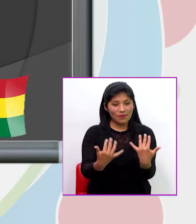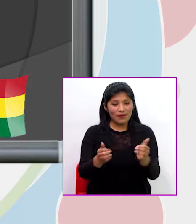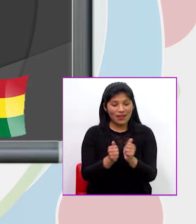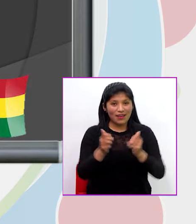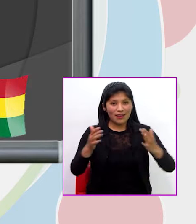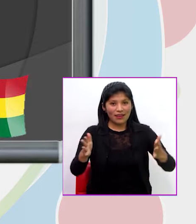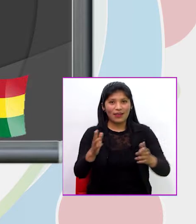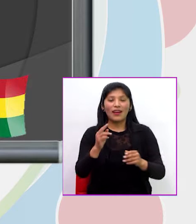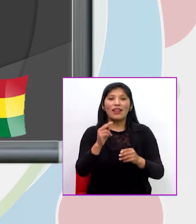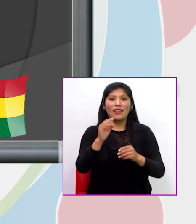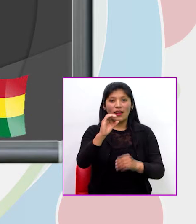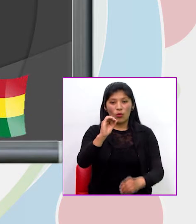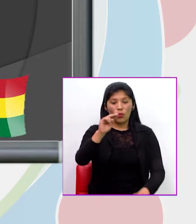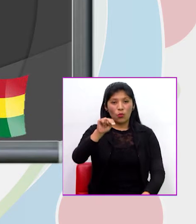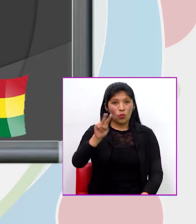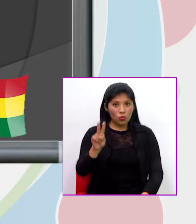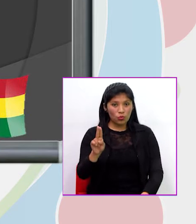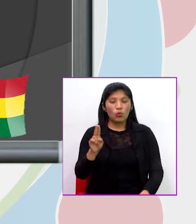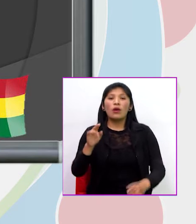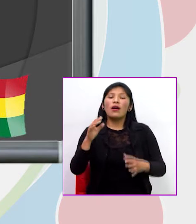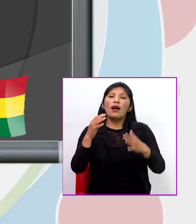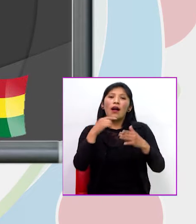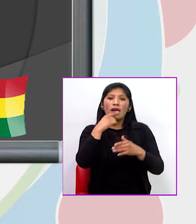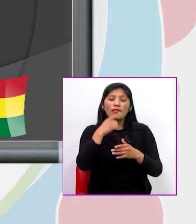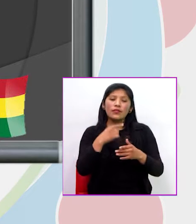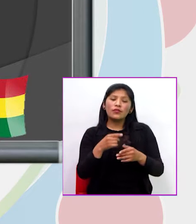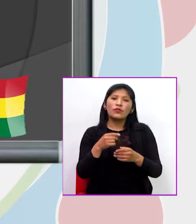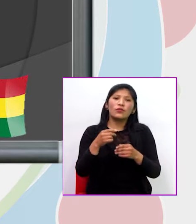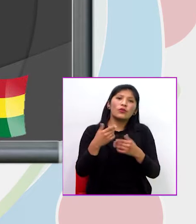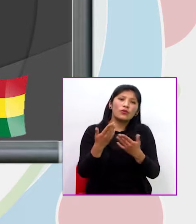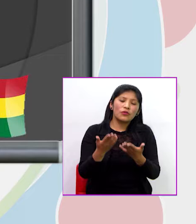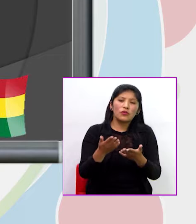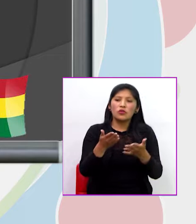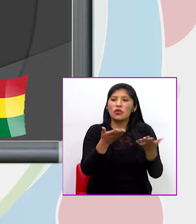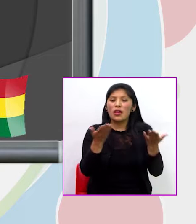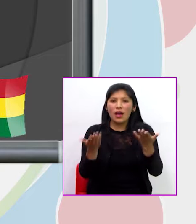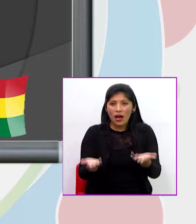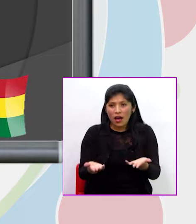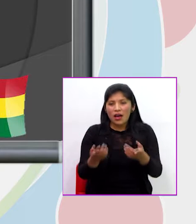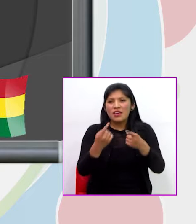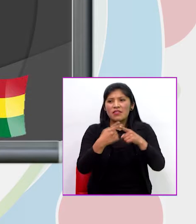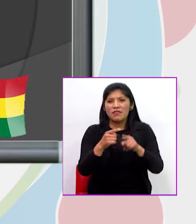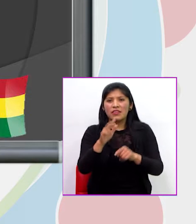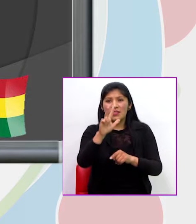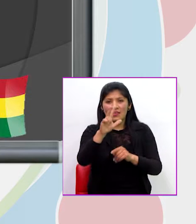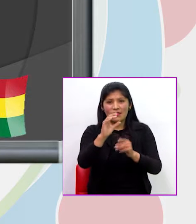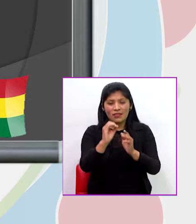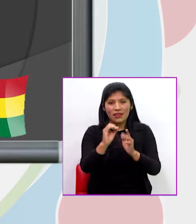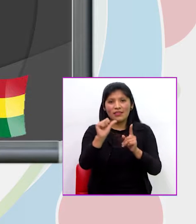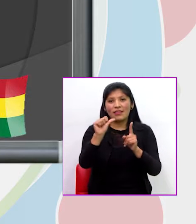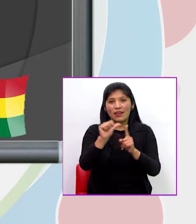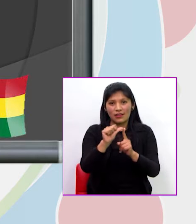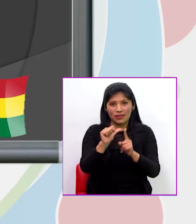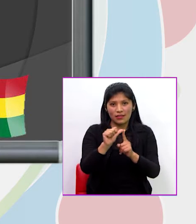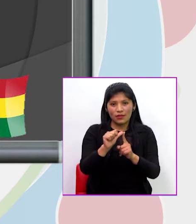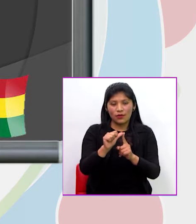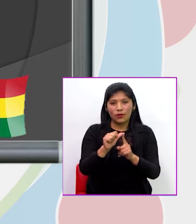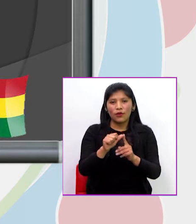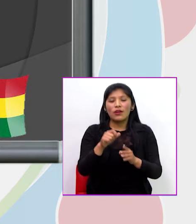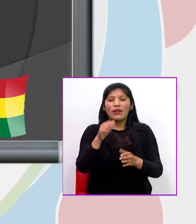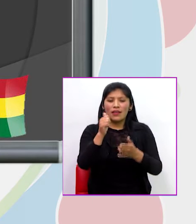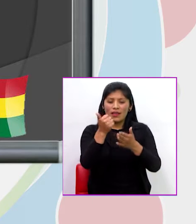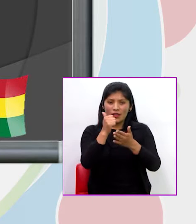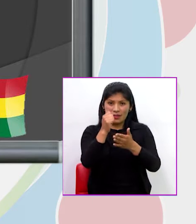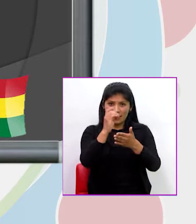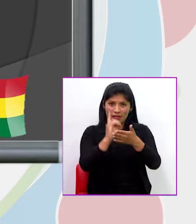Unidas ha promulgado la declaración donde corresponden 30 artículos el 10 de